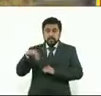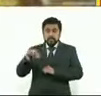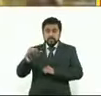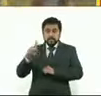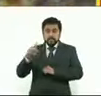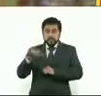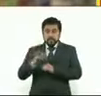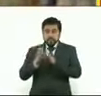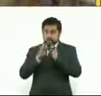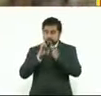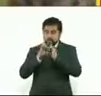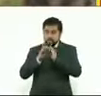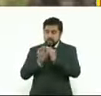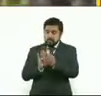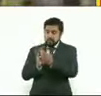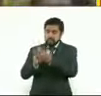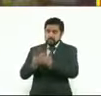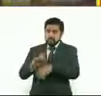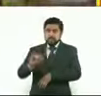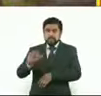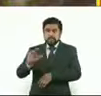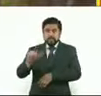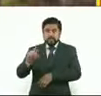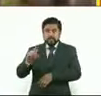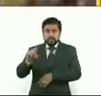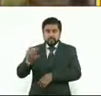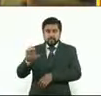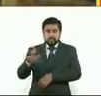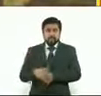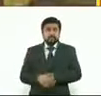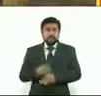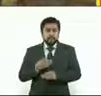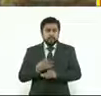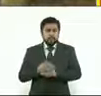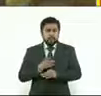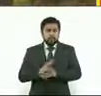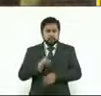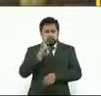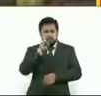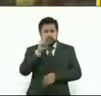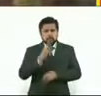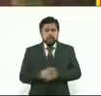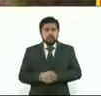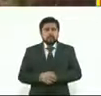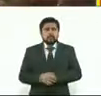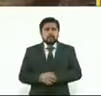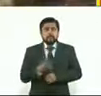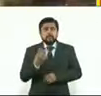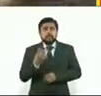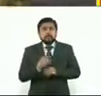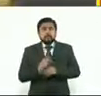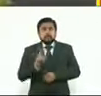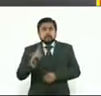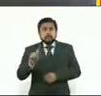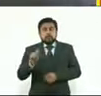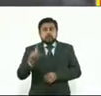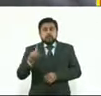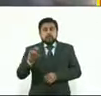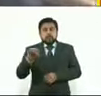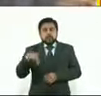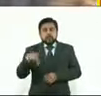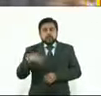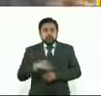Francisco San Clemente. Por ver que ahora, por cierto, a través de TUDN tenemos la primera edición de los Juegos Panamericanos Junior que se llevan a